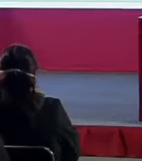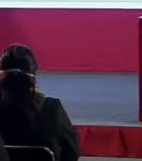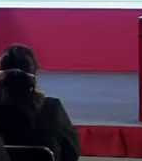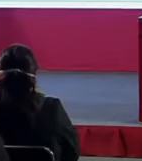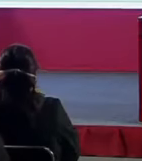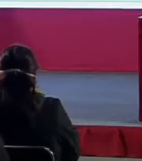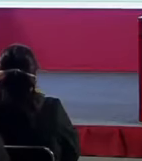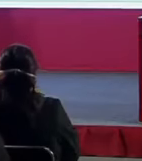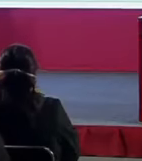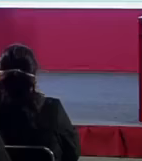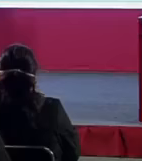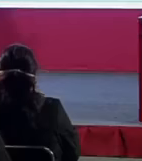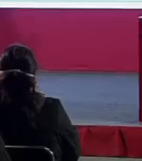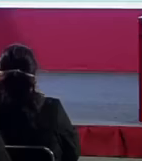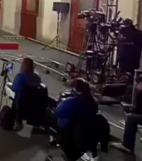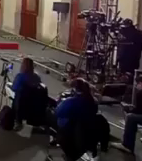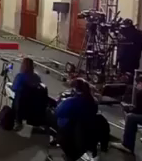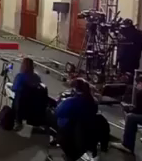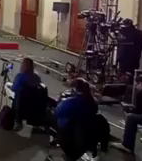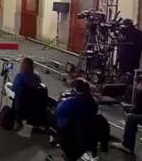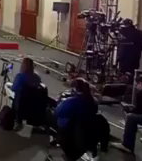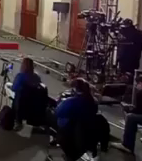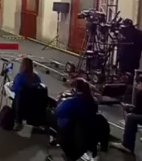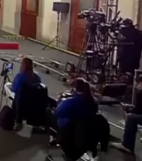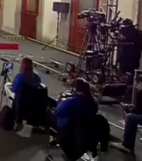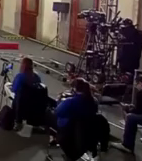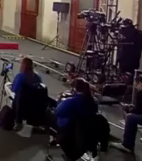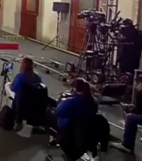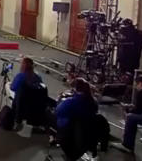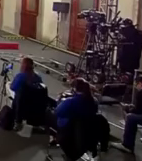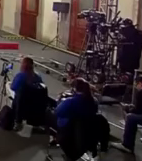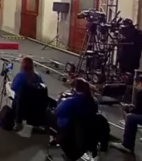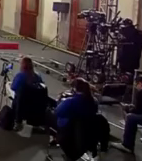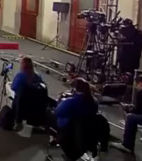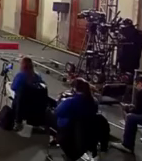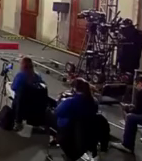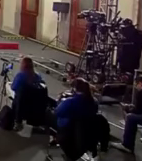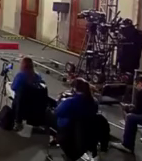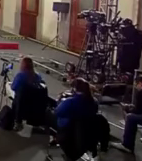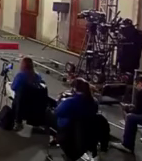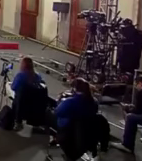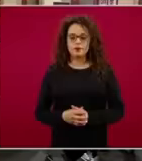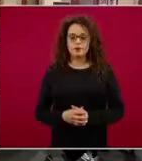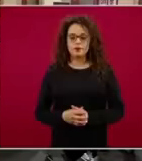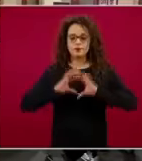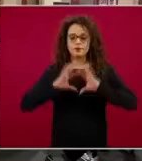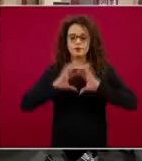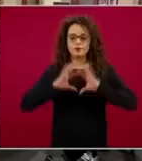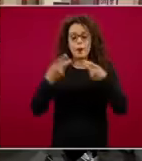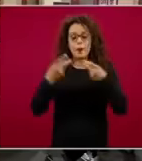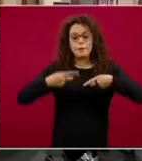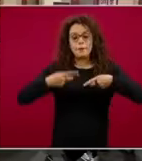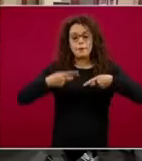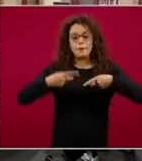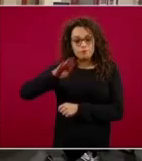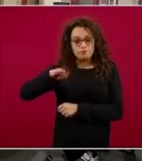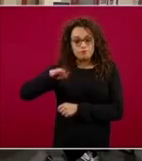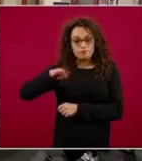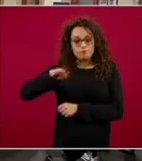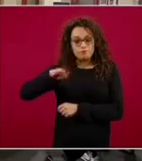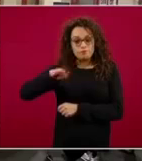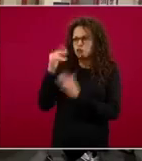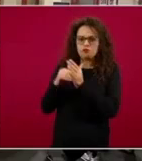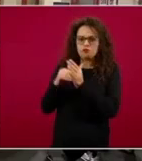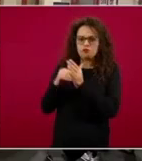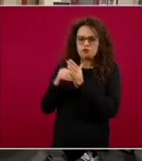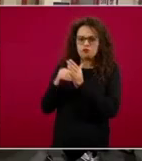defunciones, 98,000 y tantas, con respecto al número de casos que se han sumado desde que empezó la